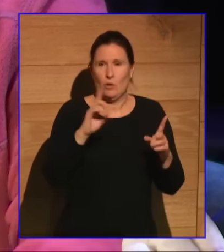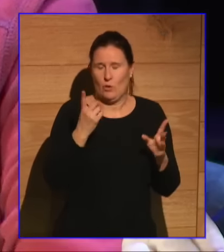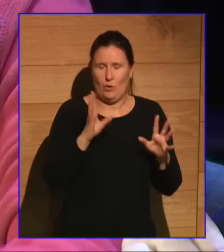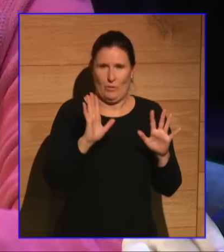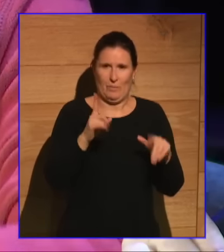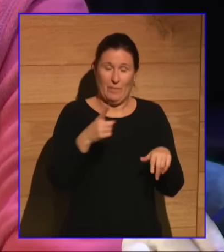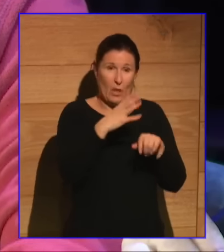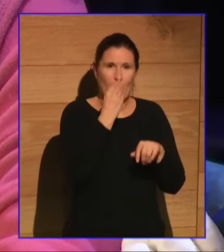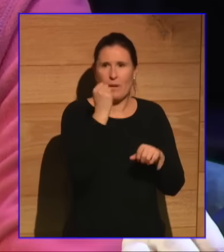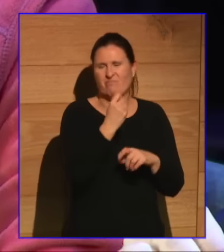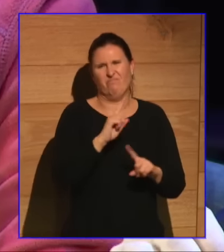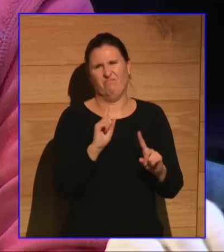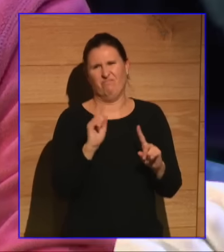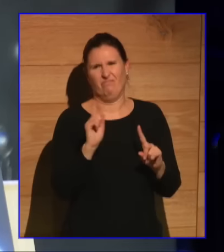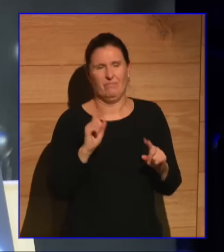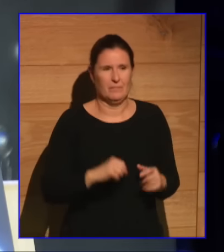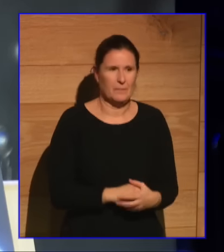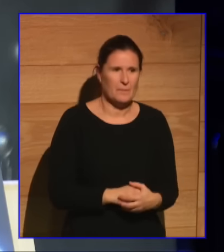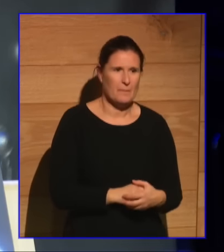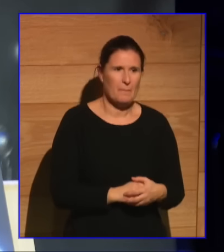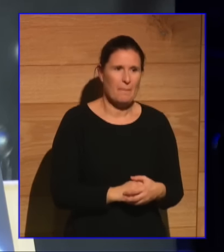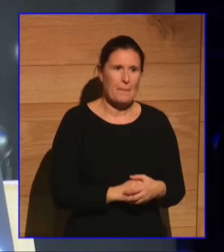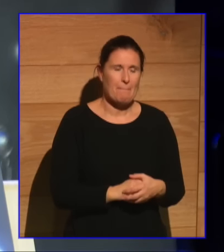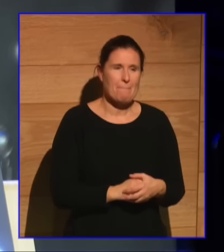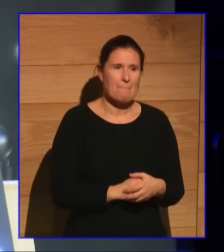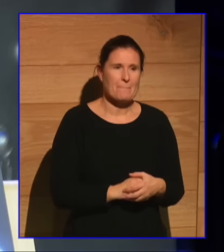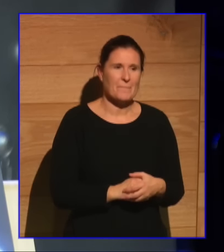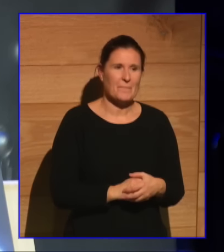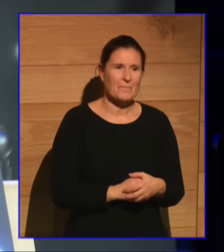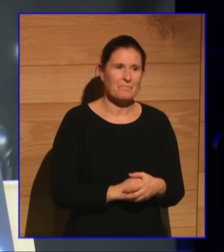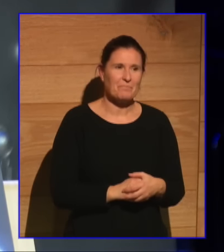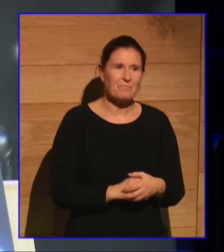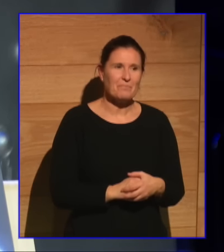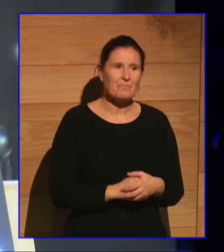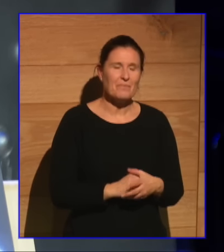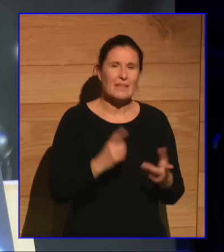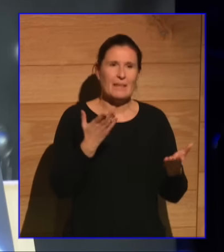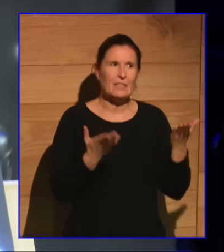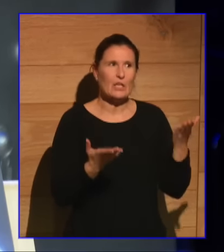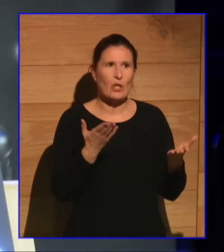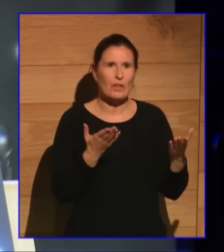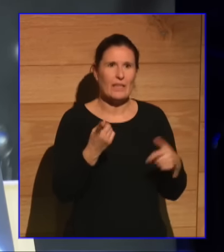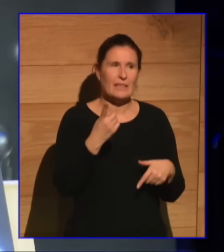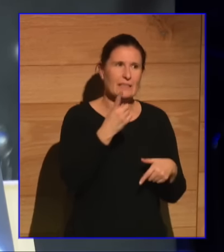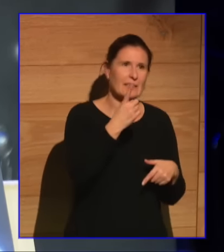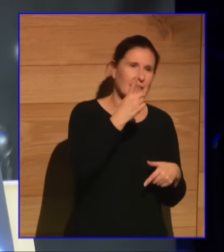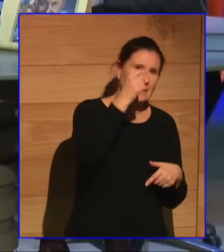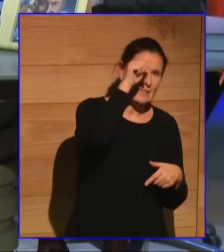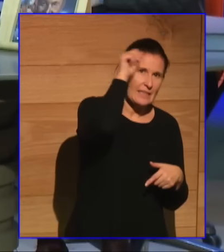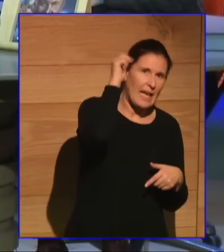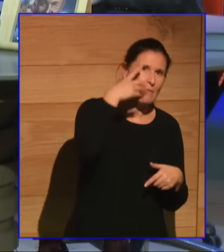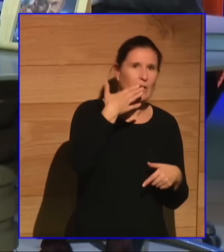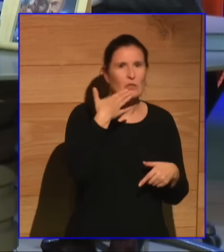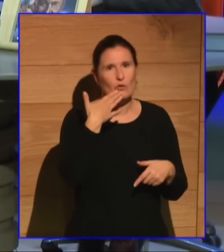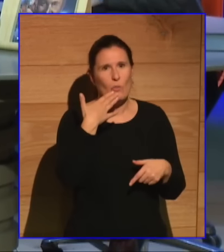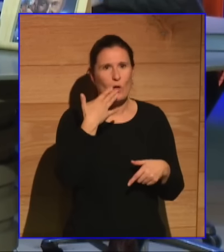Dijo que él no estaba dispuesto a matar en pantalla a un perro. ¿El gato calvo no es el adicto a la metadona del reino animal? ¿Es el egipcio? No, el egipcio tampoco es...